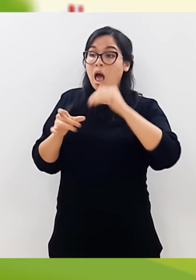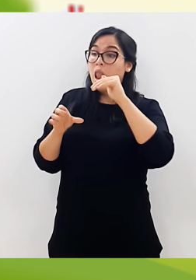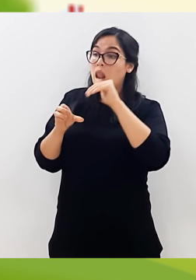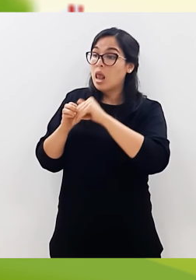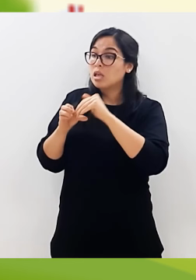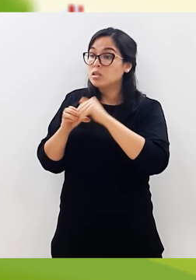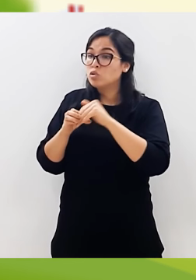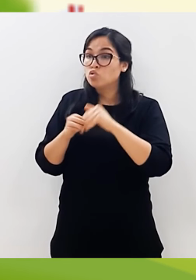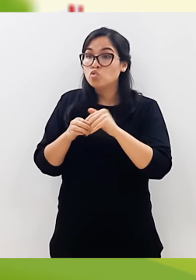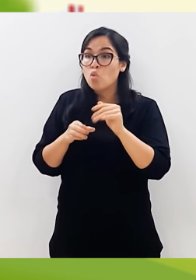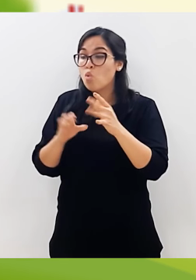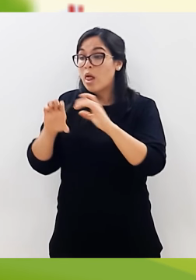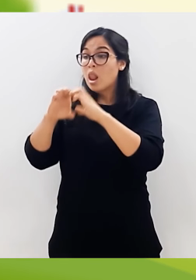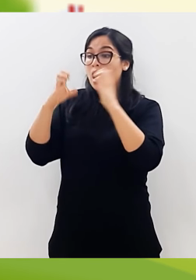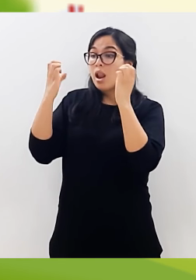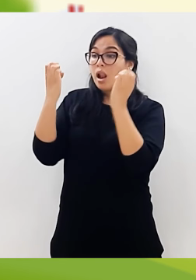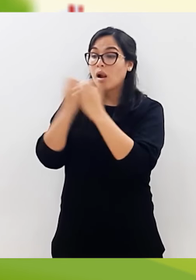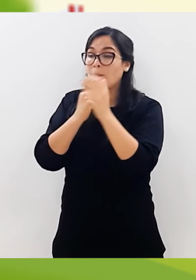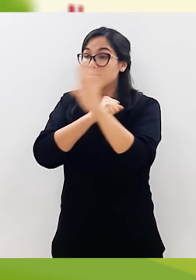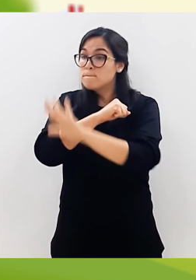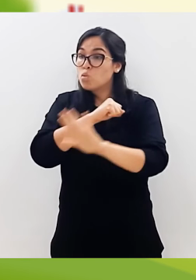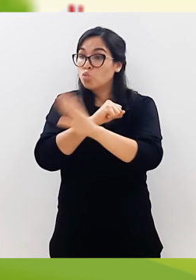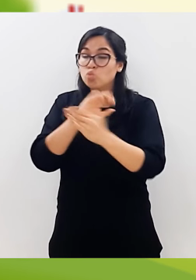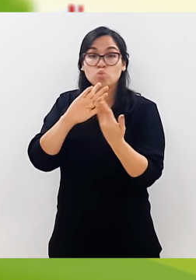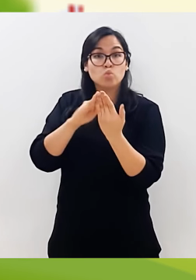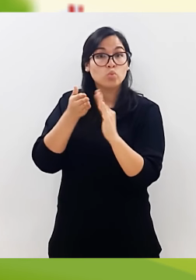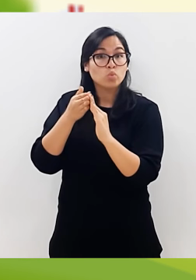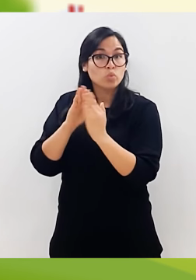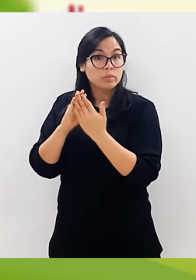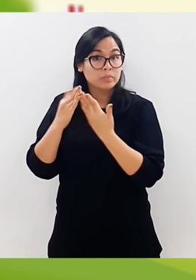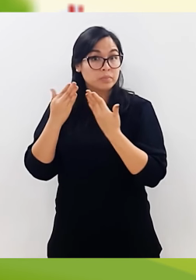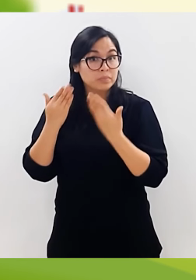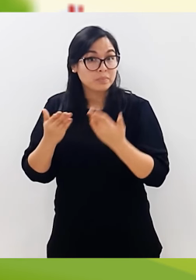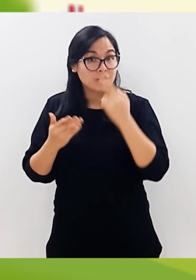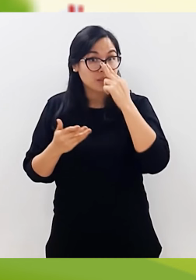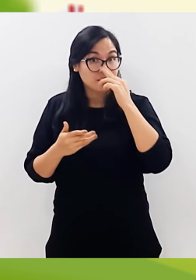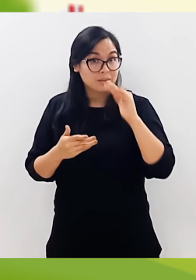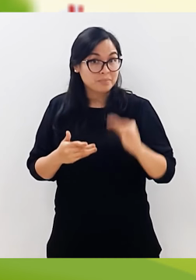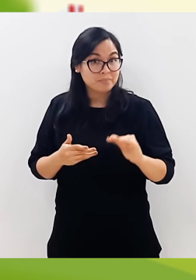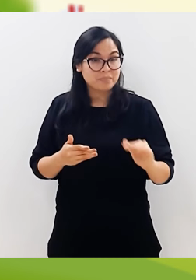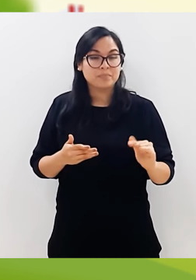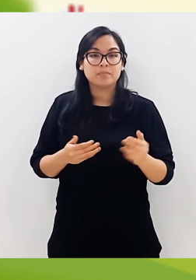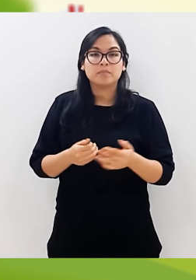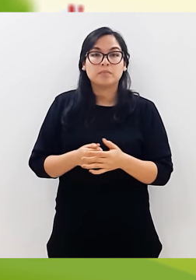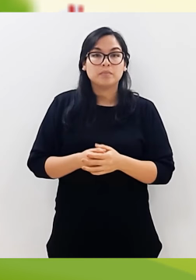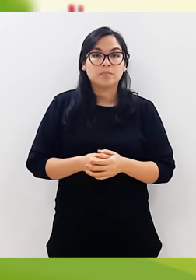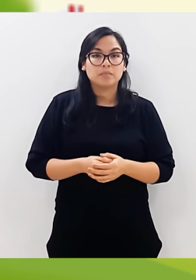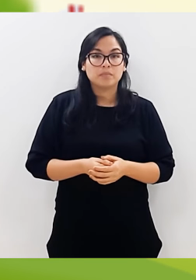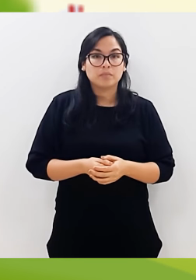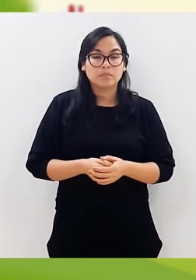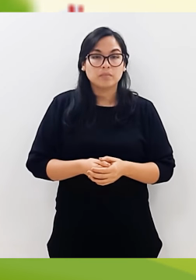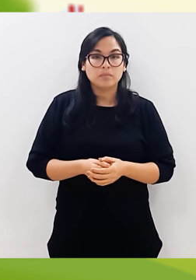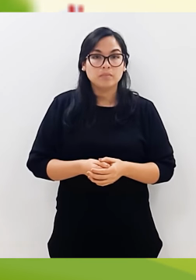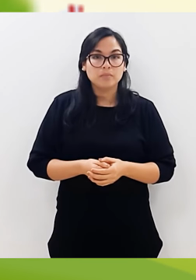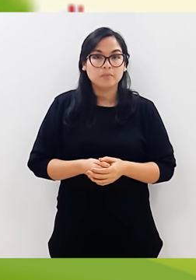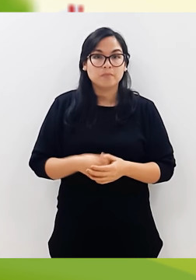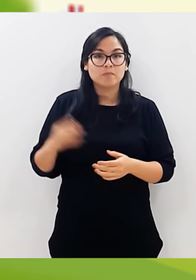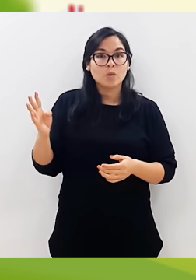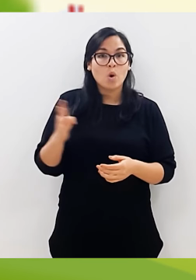protección de niñas, niños y adolescentes. Quinto,